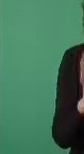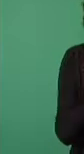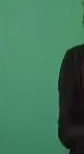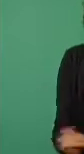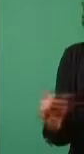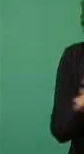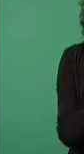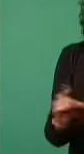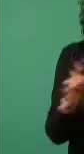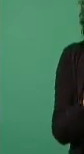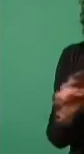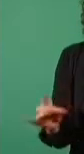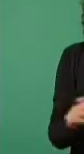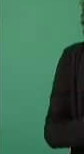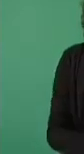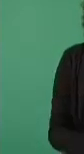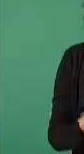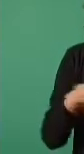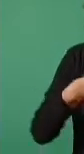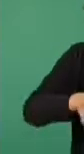a retirar,